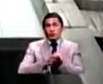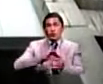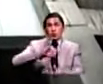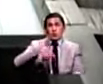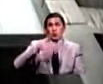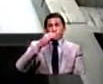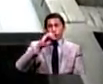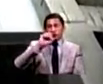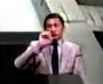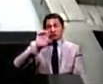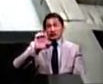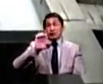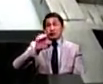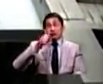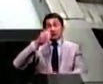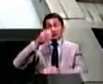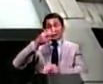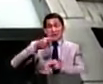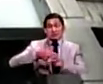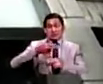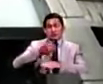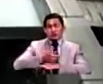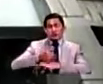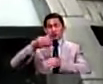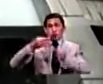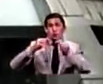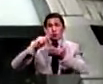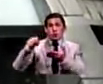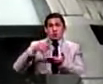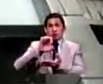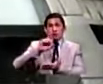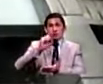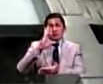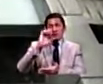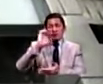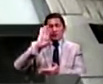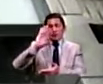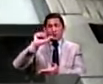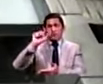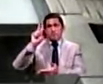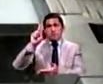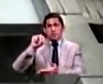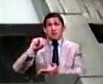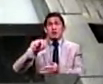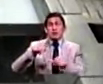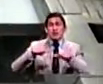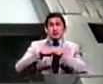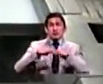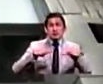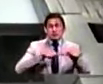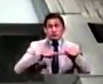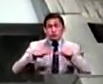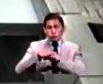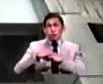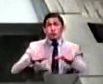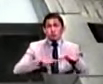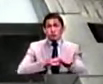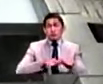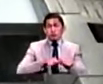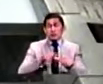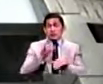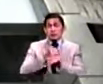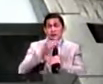P., exjuez de la Corte Provincial de Justicia del Guayas. Esteban Che, asesor jurídico del Cuerpo de Ingenieros del Ejército. Juan